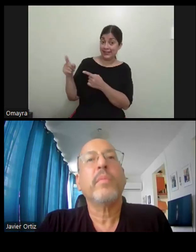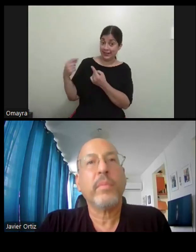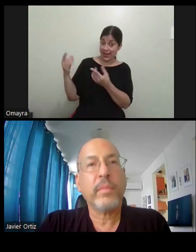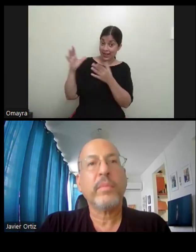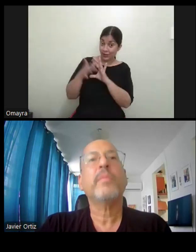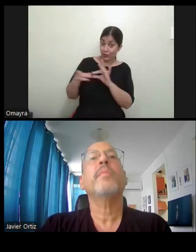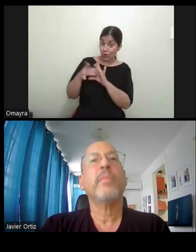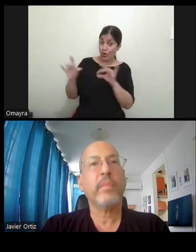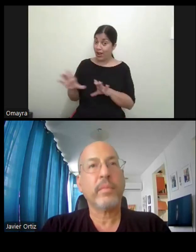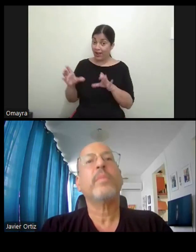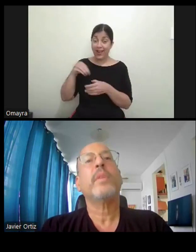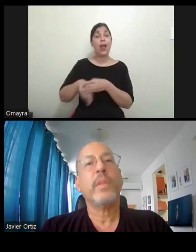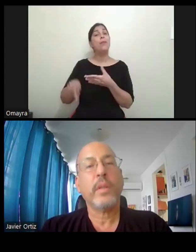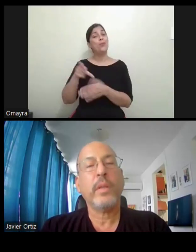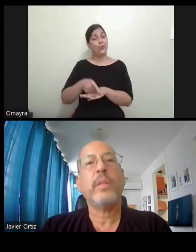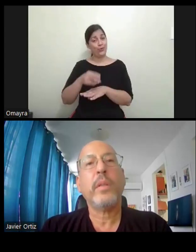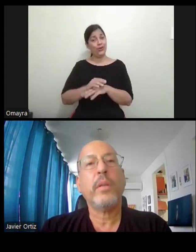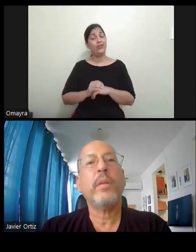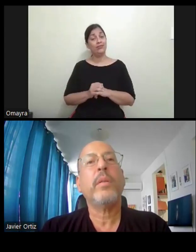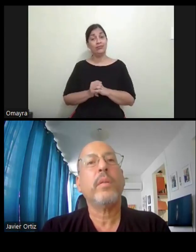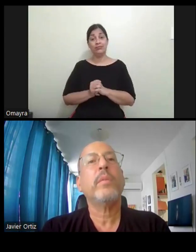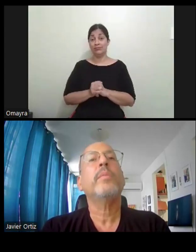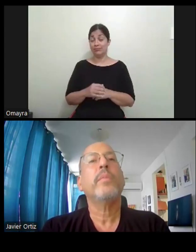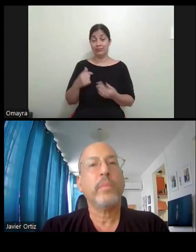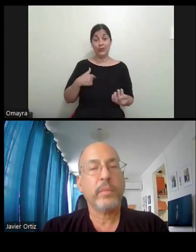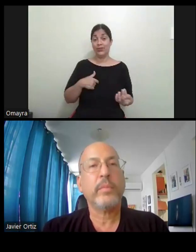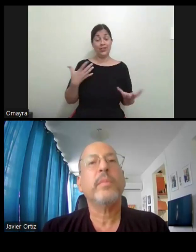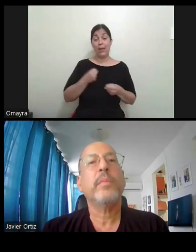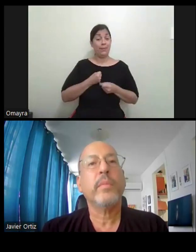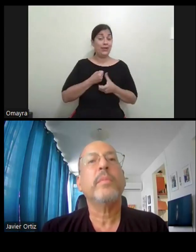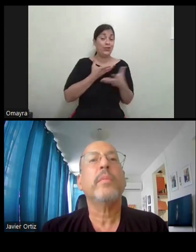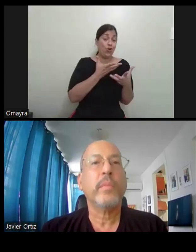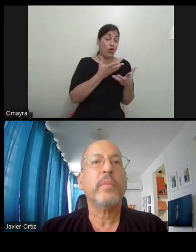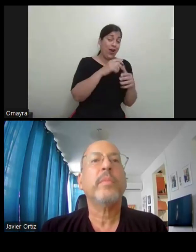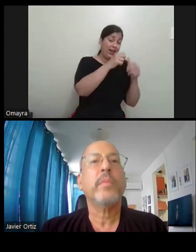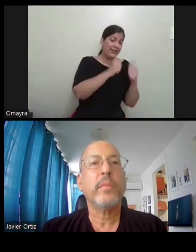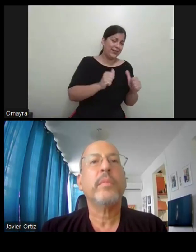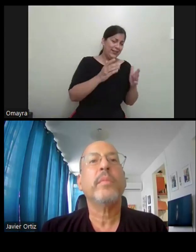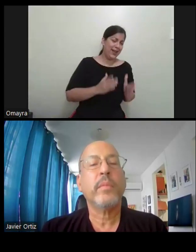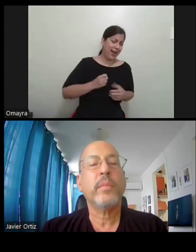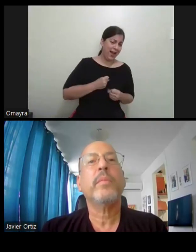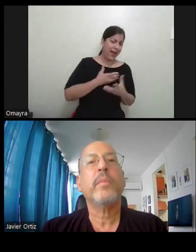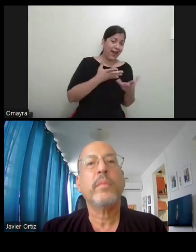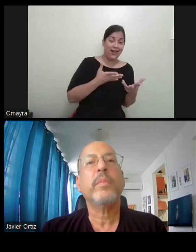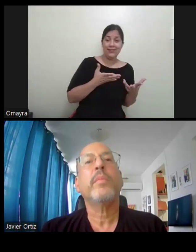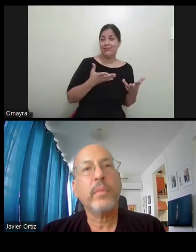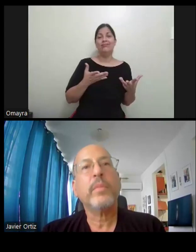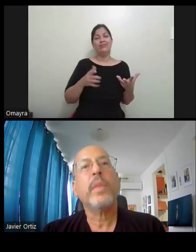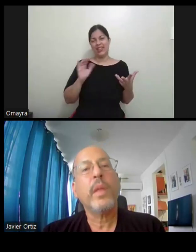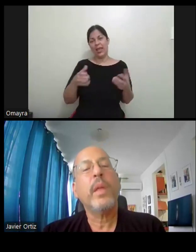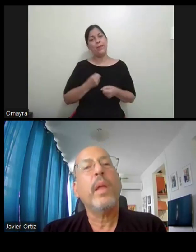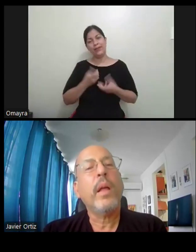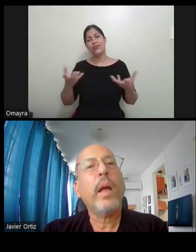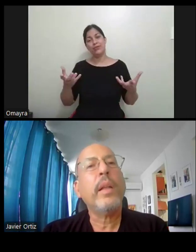en Puerto Rico. Porque no lo puede uno disasociar la expresión artística de lo que es la producción de esa expresión, ¿no?